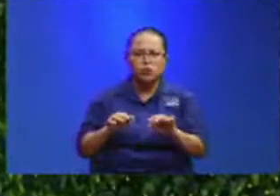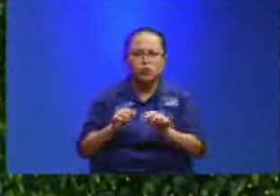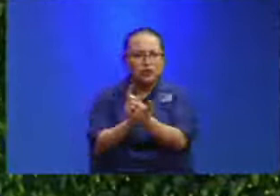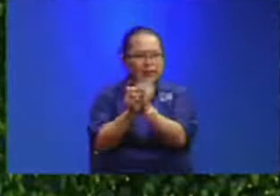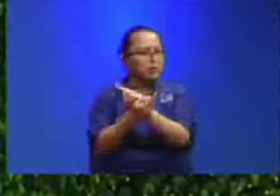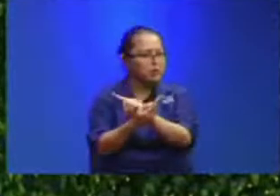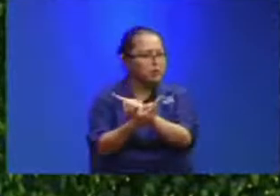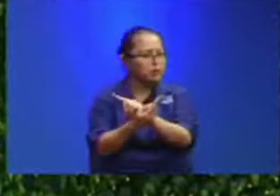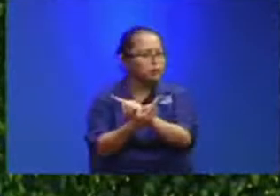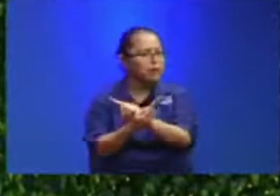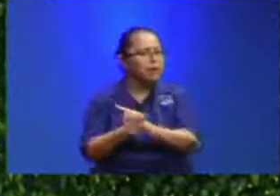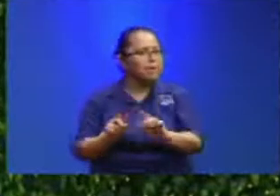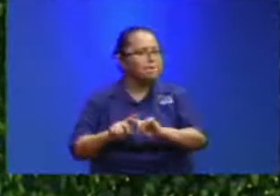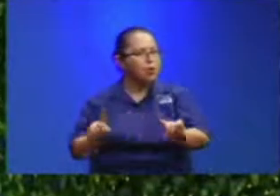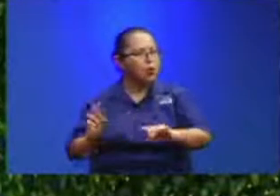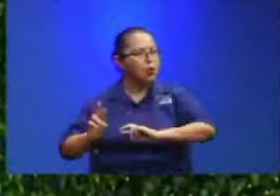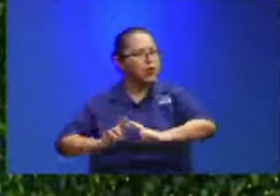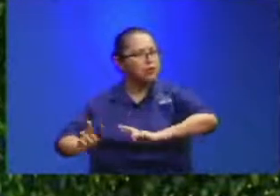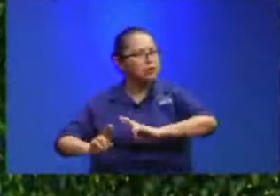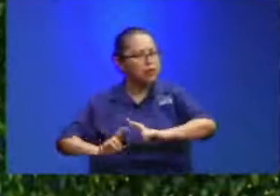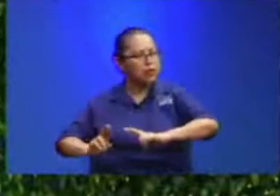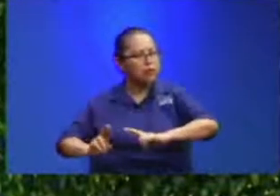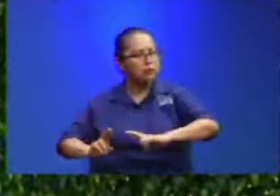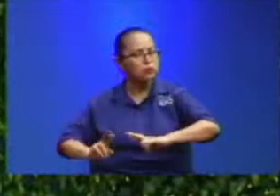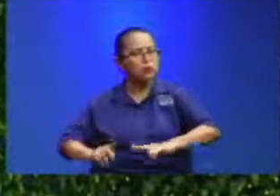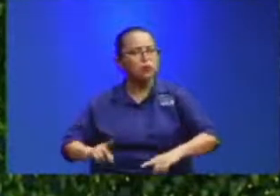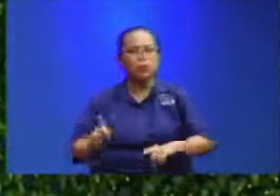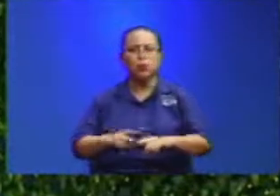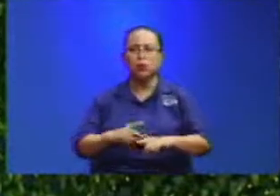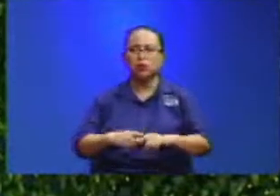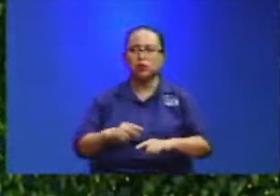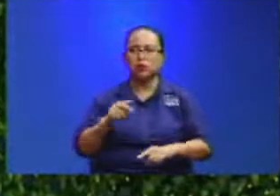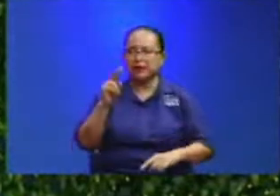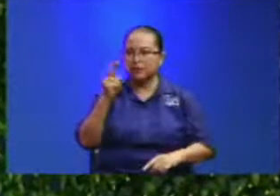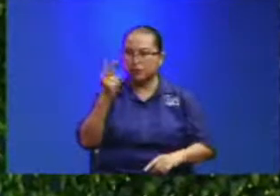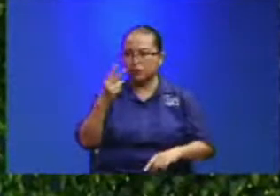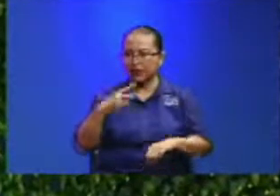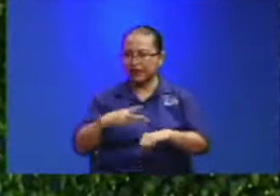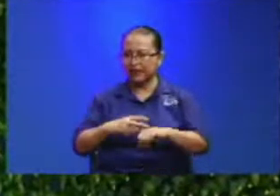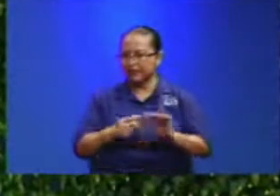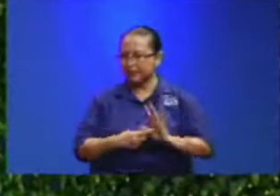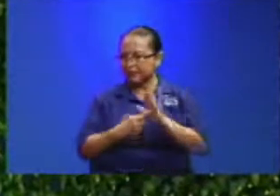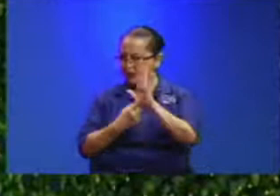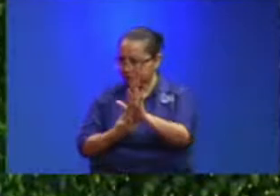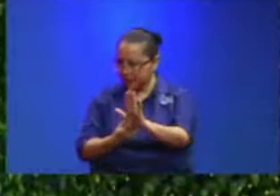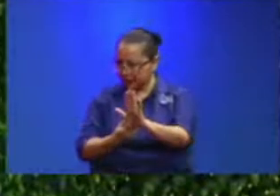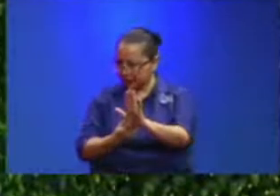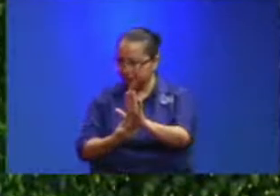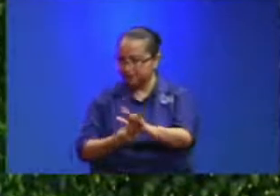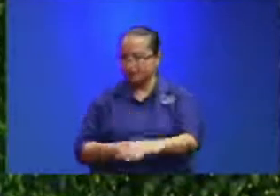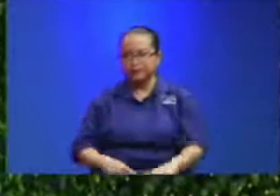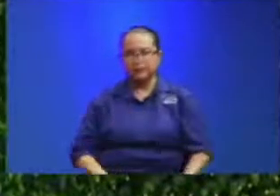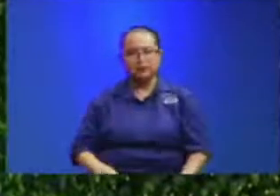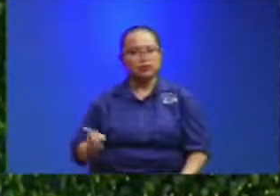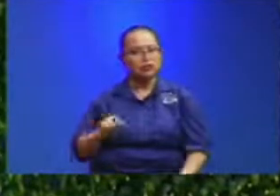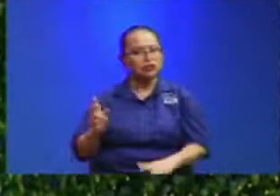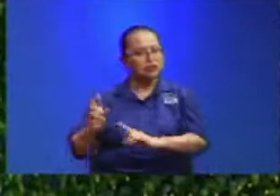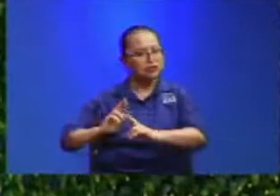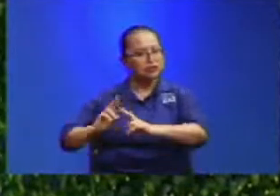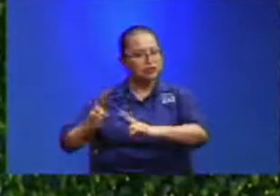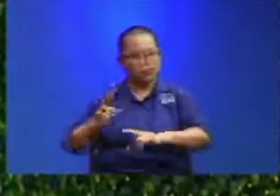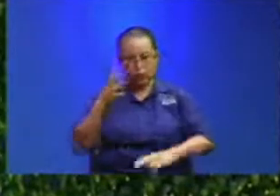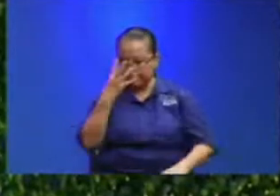vinculadas por ejemplo cuando aparezca la segunda vez no vendrá no tendrá relación con el